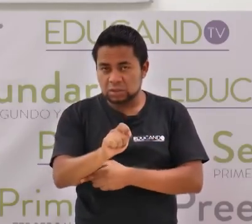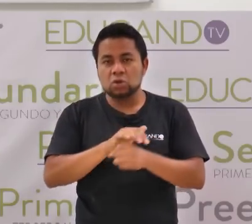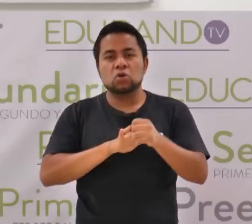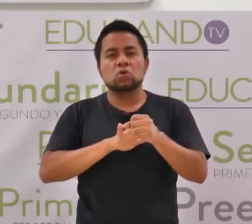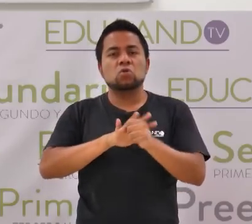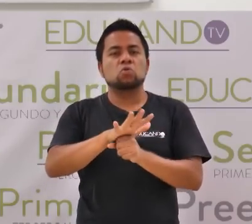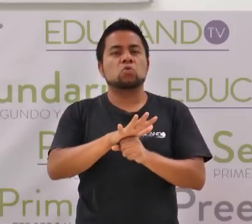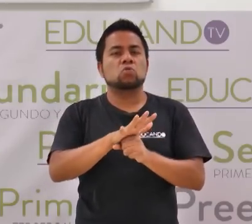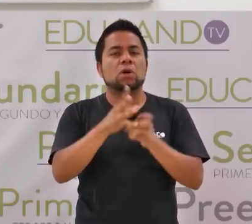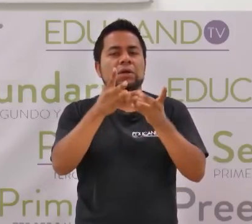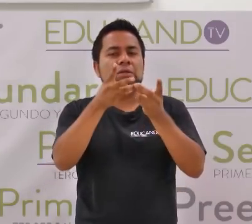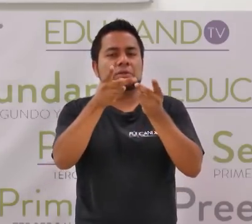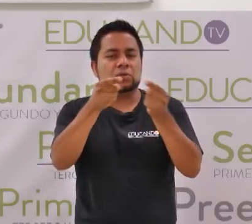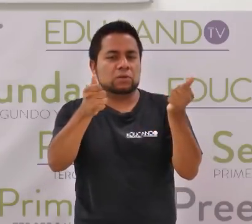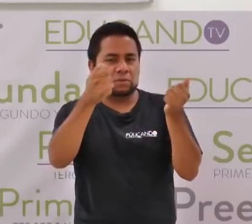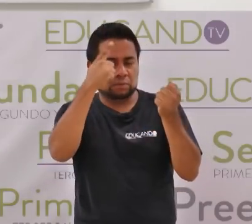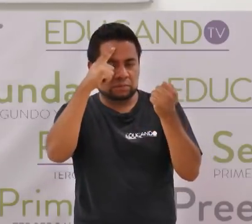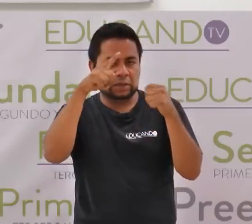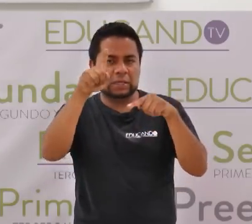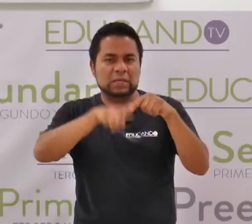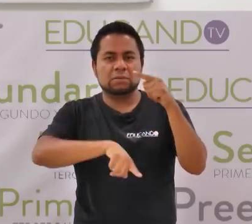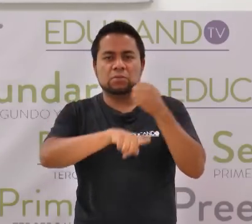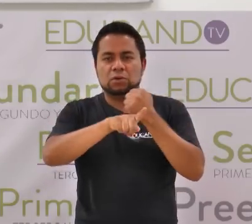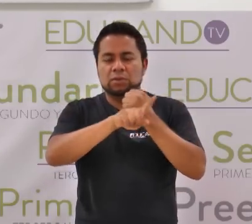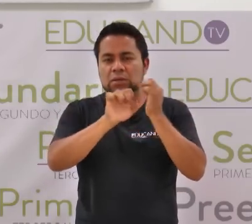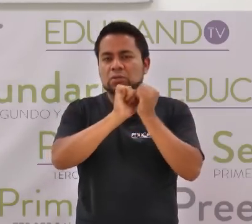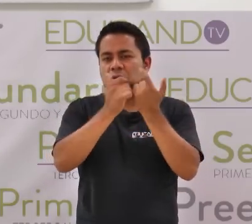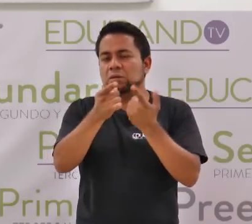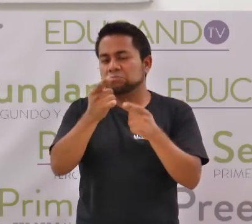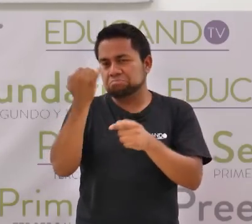¿Qué solución propondrían para este problema social?